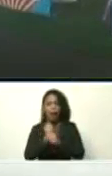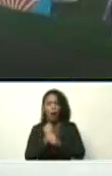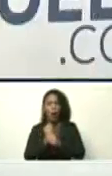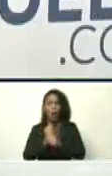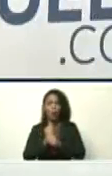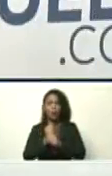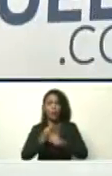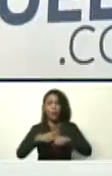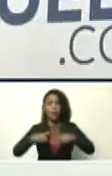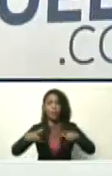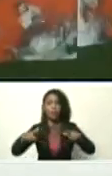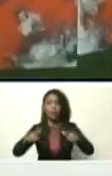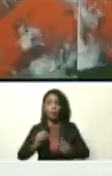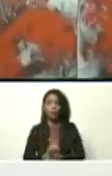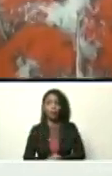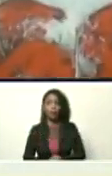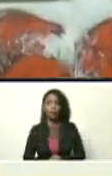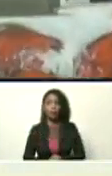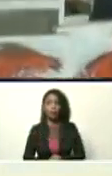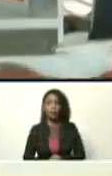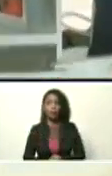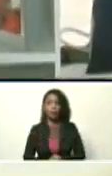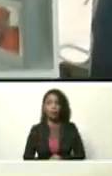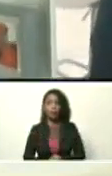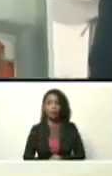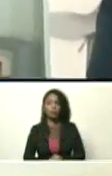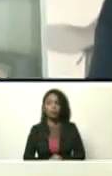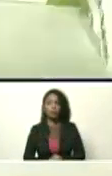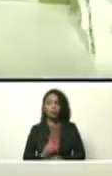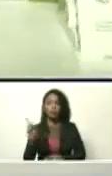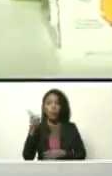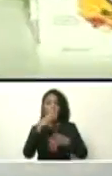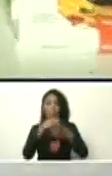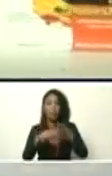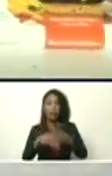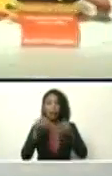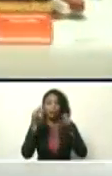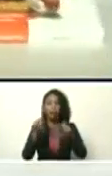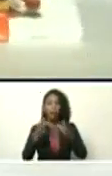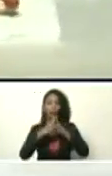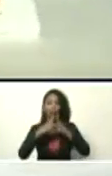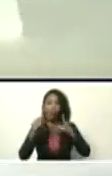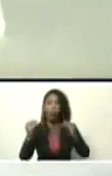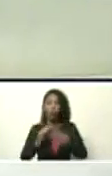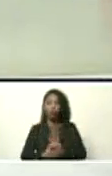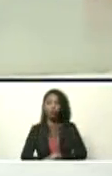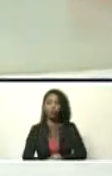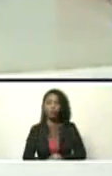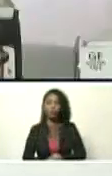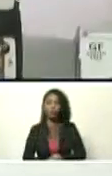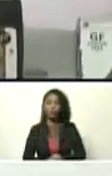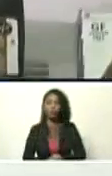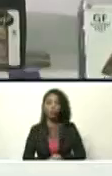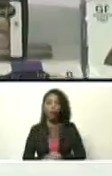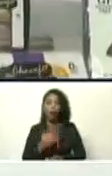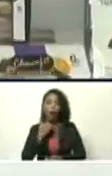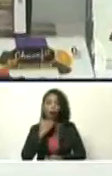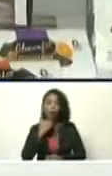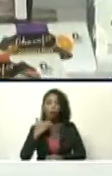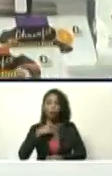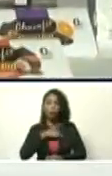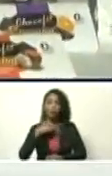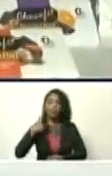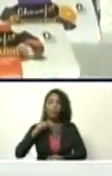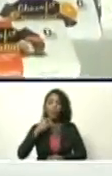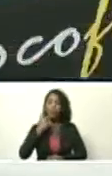del crecimiento. Además son productos de gran calidad todo. Si una cosa nosotros tenemos que decir